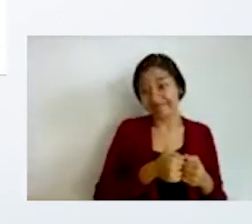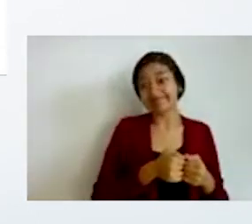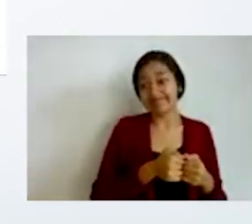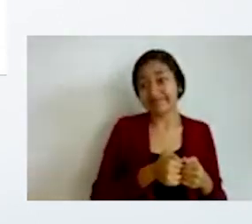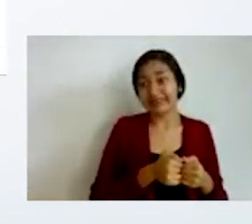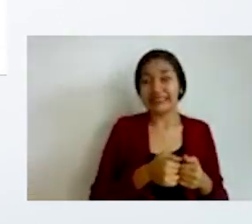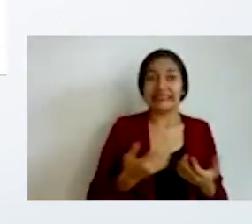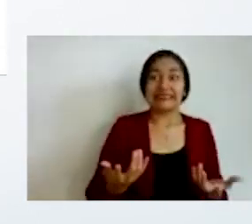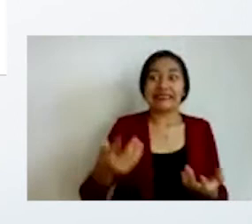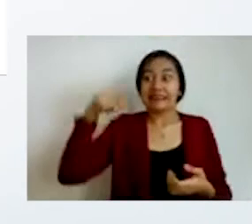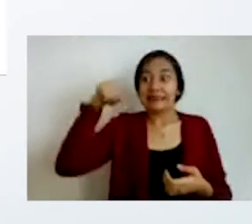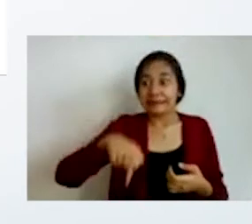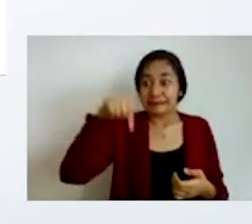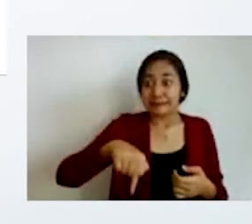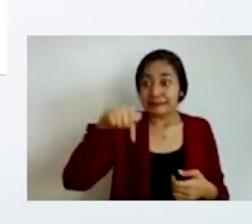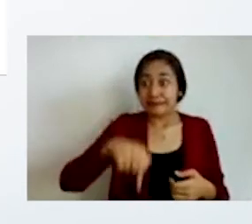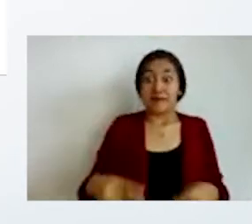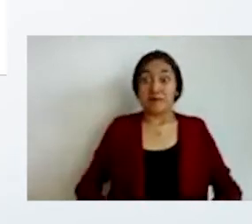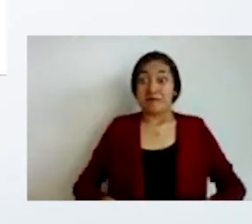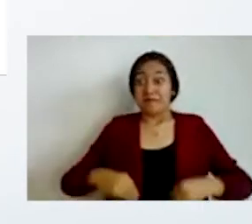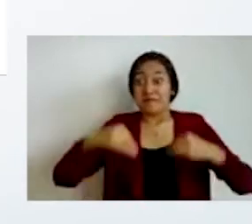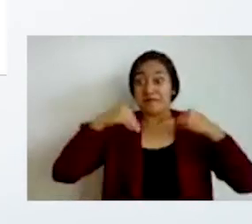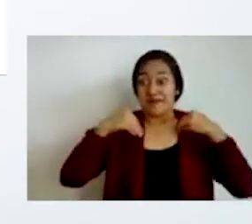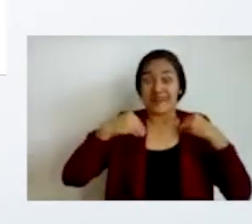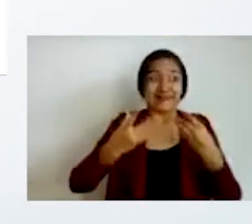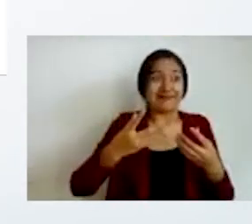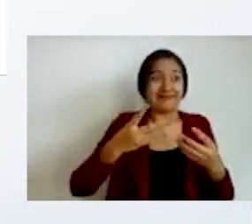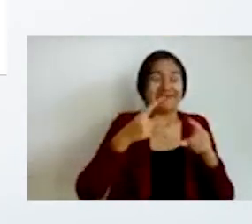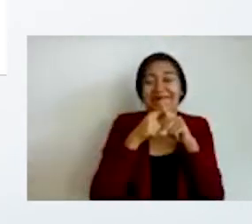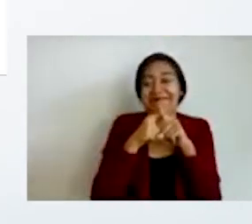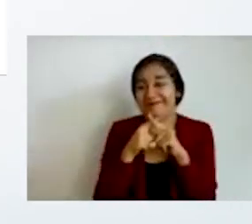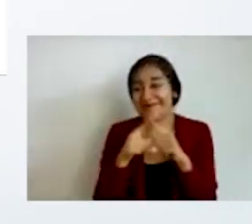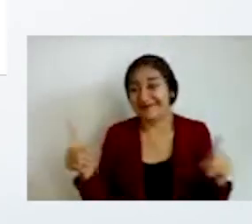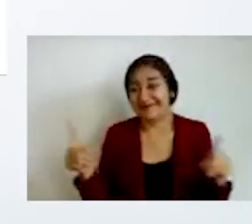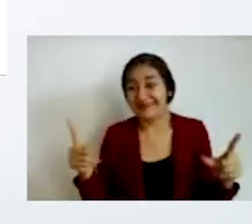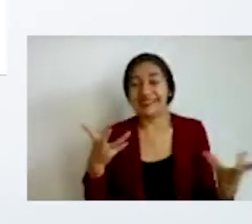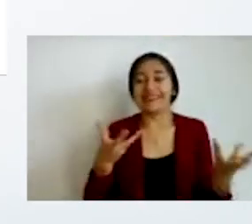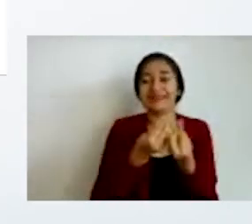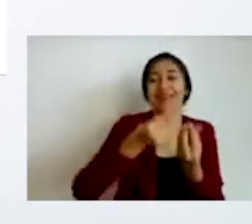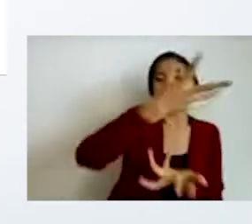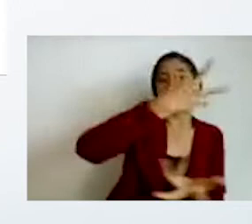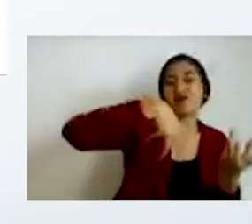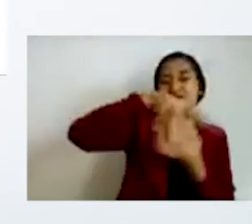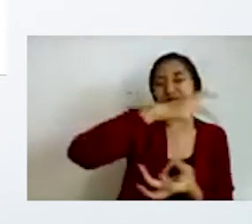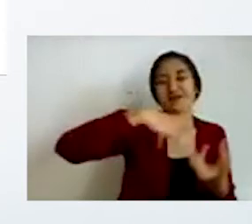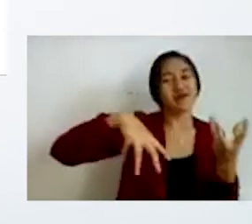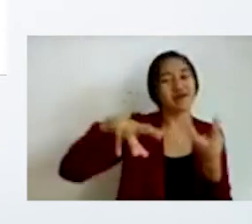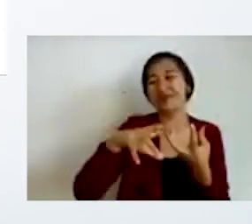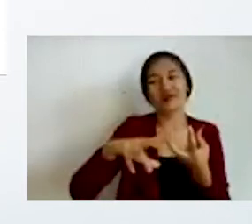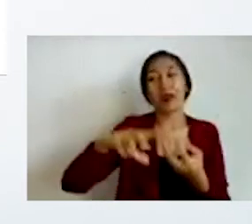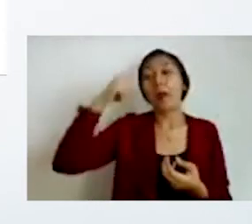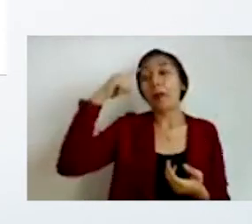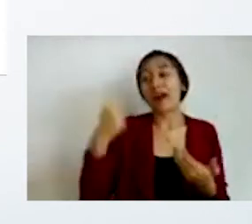de la vida social para tratar de evitar el contagio. Ahora bien, vamos a hablar un poquito de este